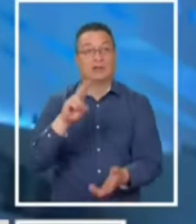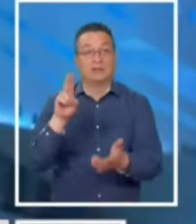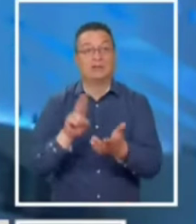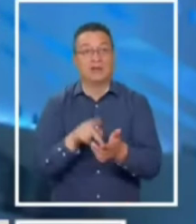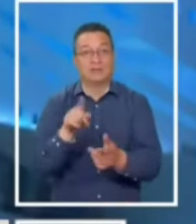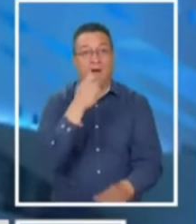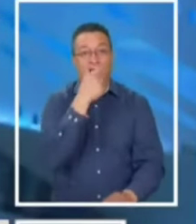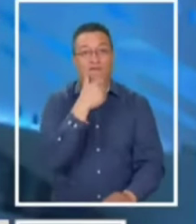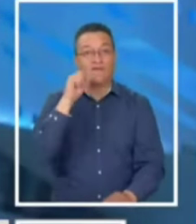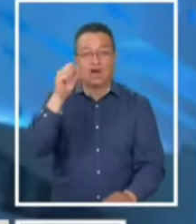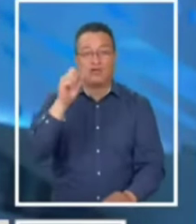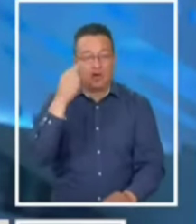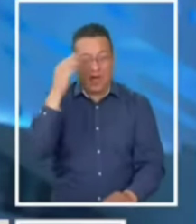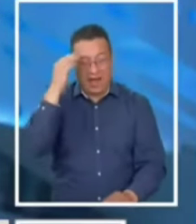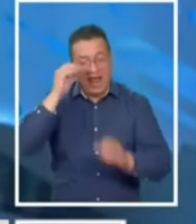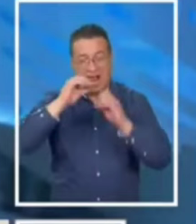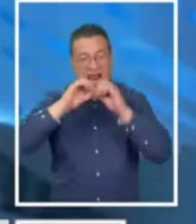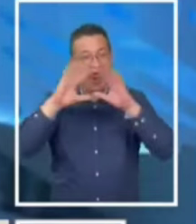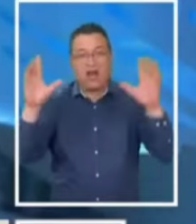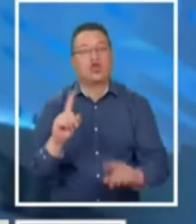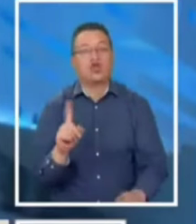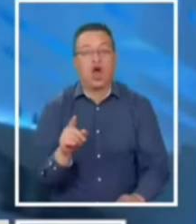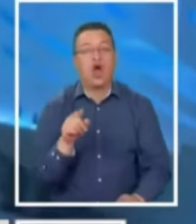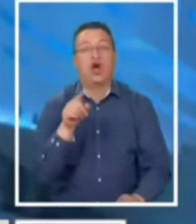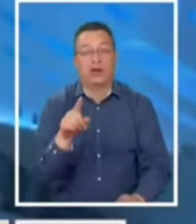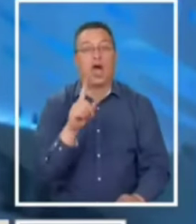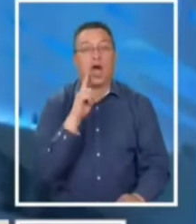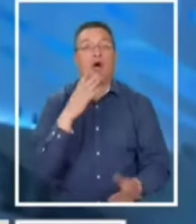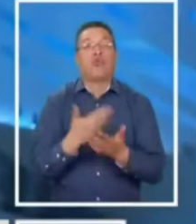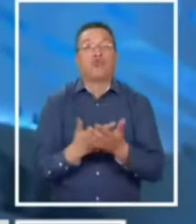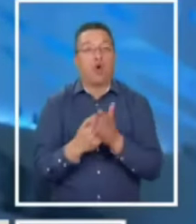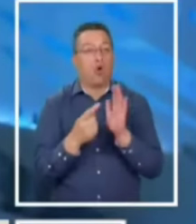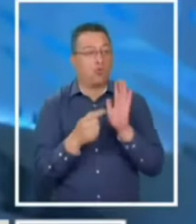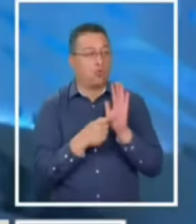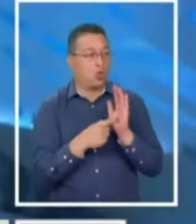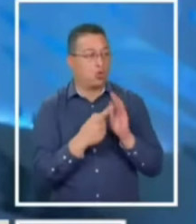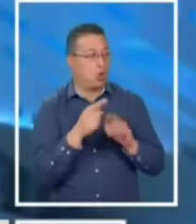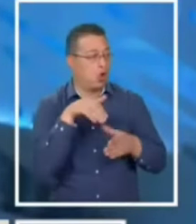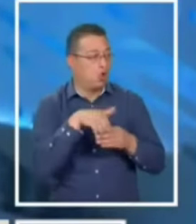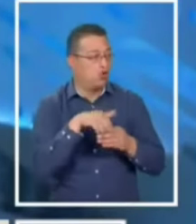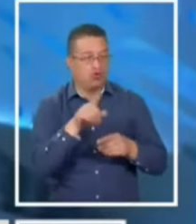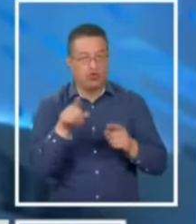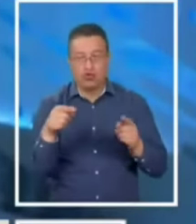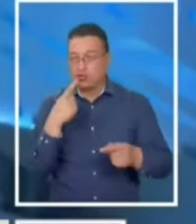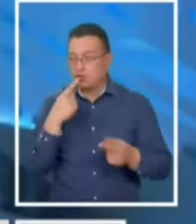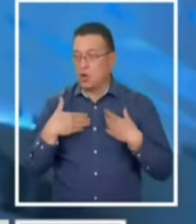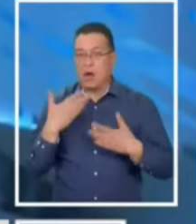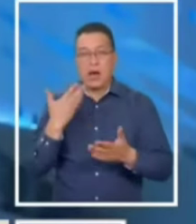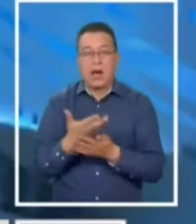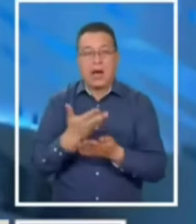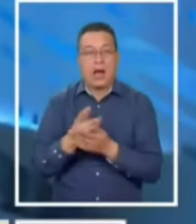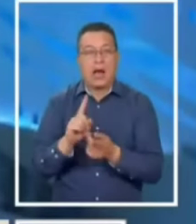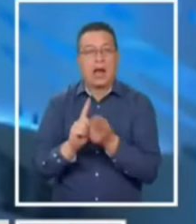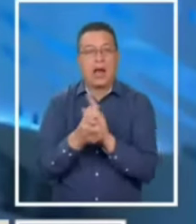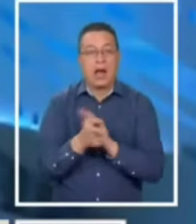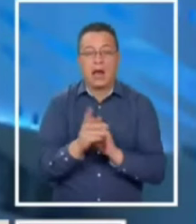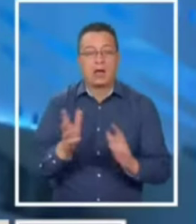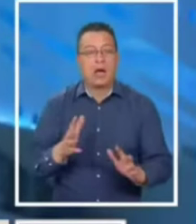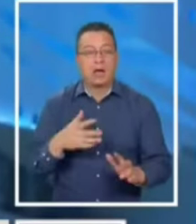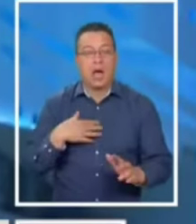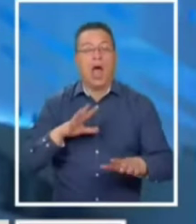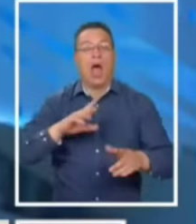Gabriel borich que no tiene convicción Entonces por conveniencia porque ven que las encuestas que la ciudadanía en el fondo está pidiendo a gritos algo